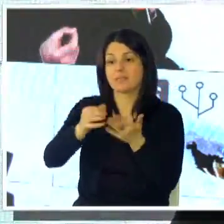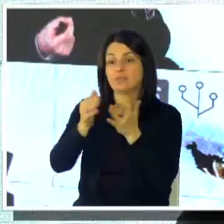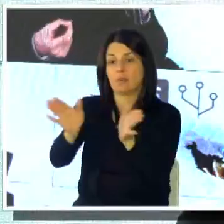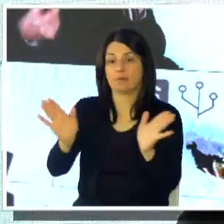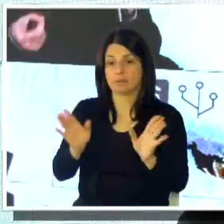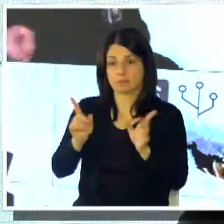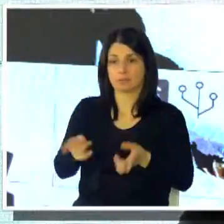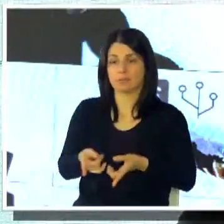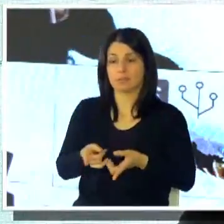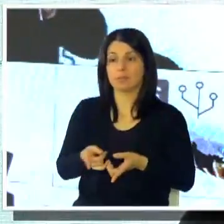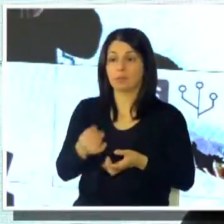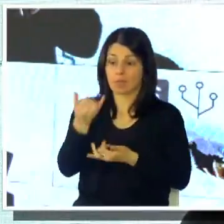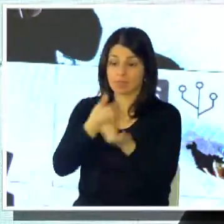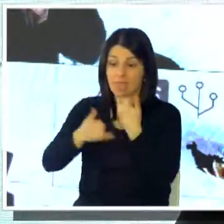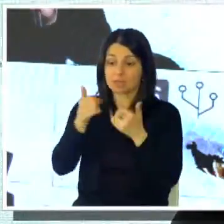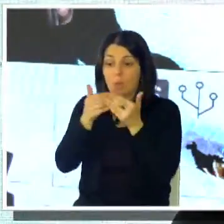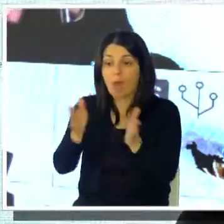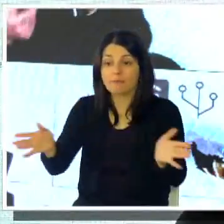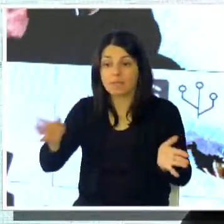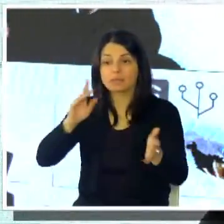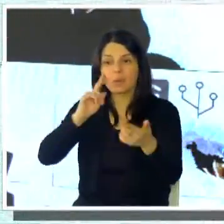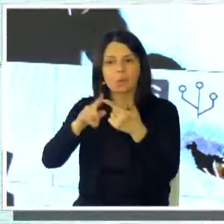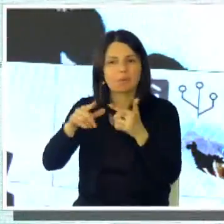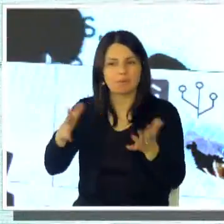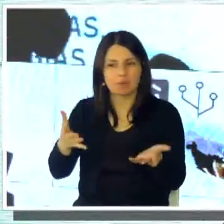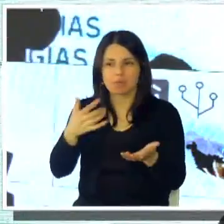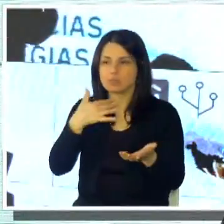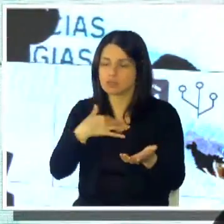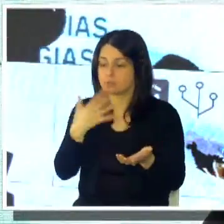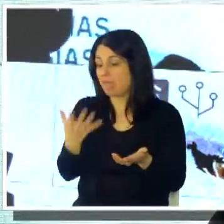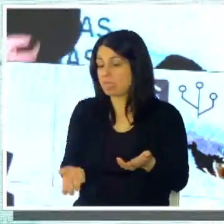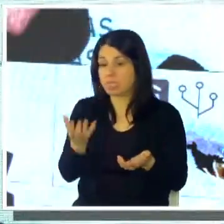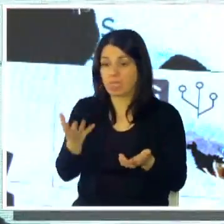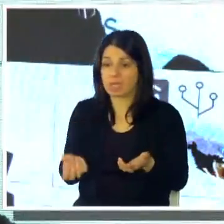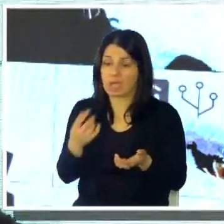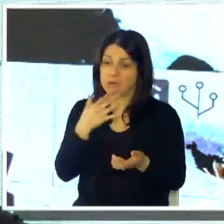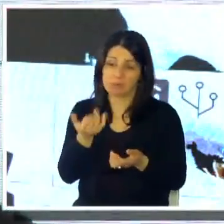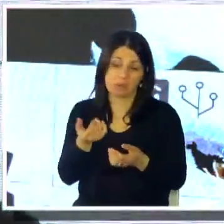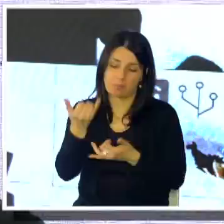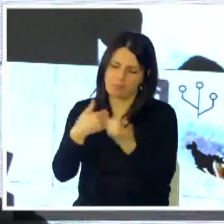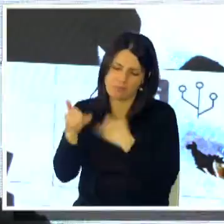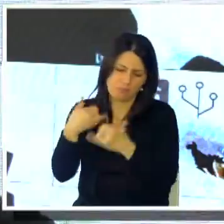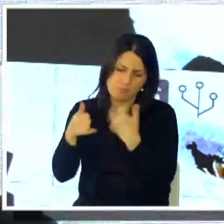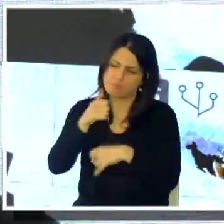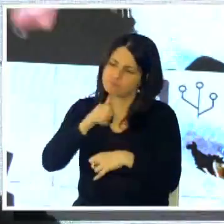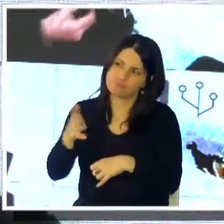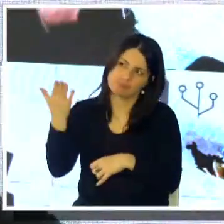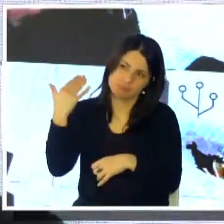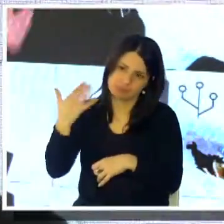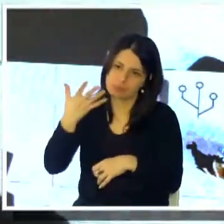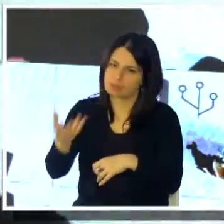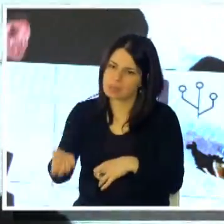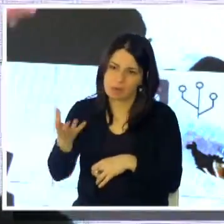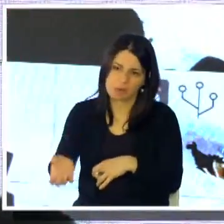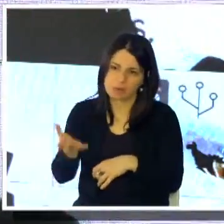abiertos. Los datos abiertos apuntan mucho a, bueno, me descargo una gran cantidad de información histórica, por ejemplo,